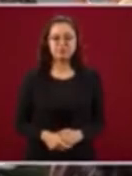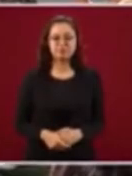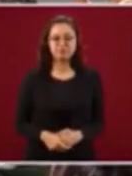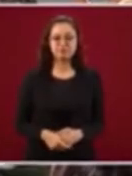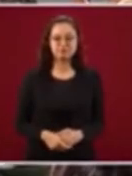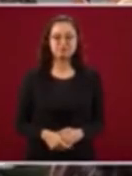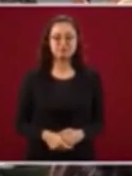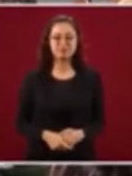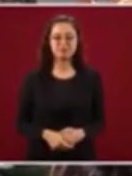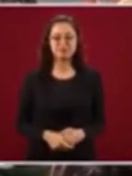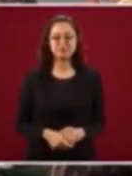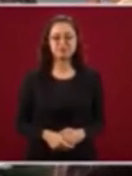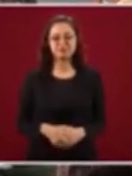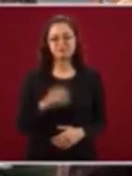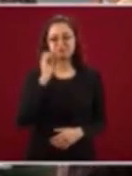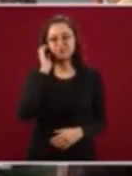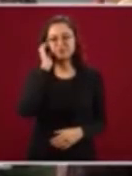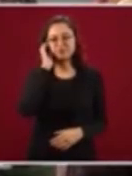Él es uno de las dos.